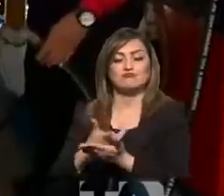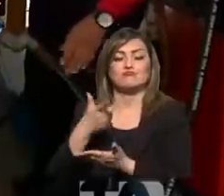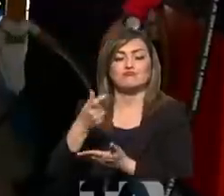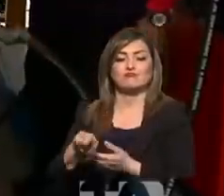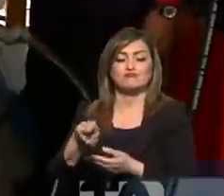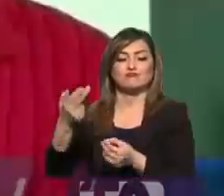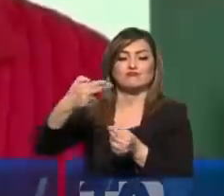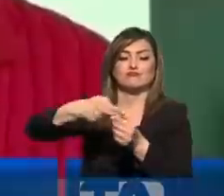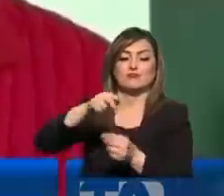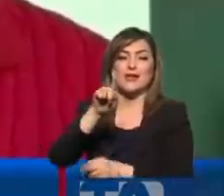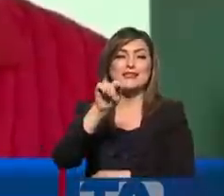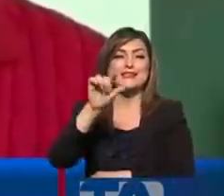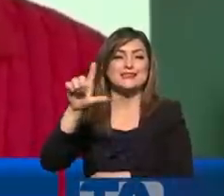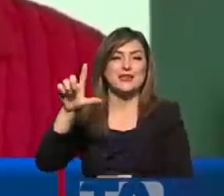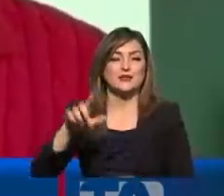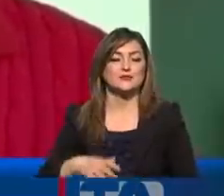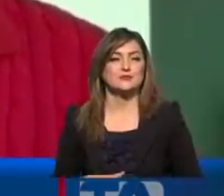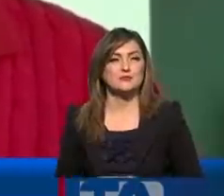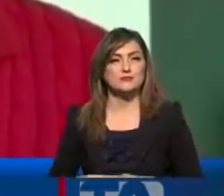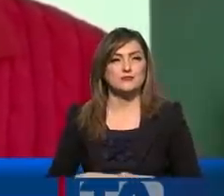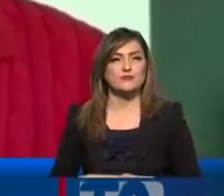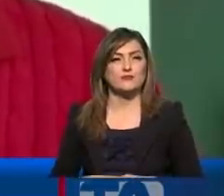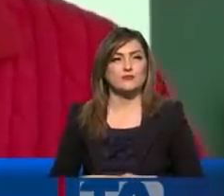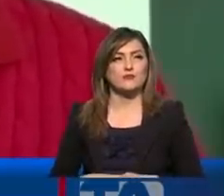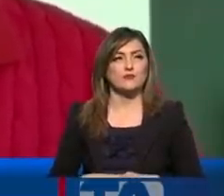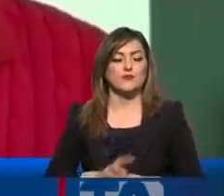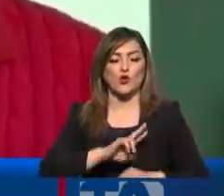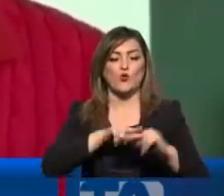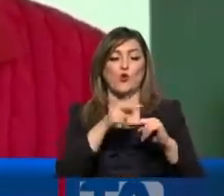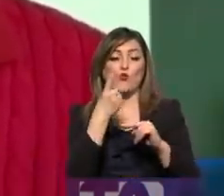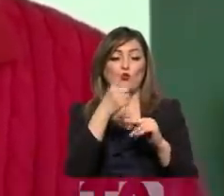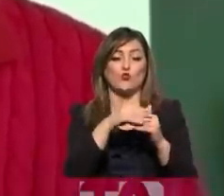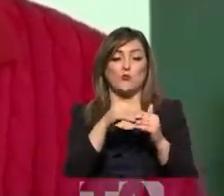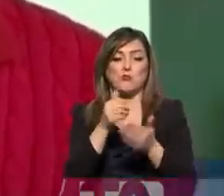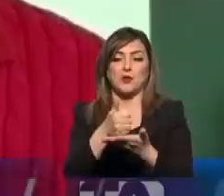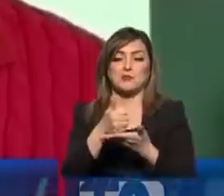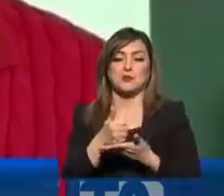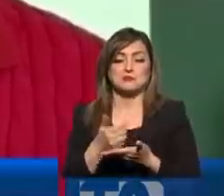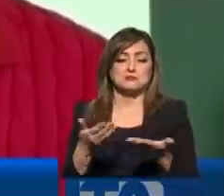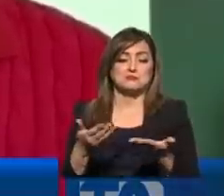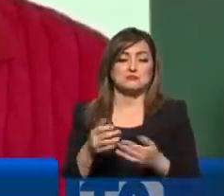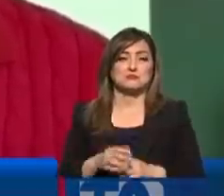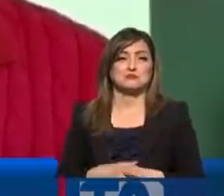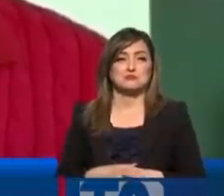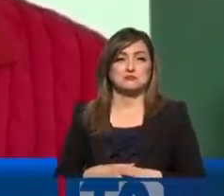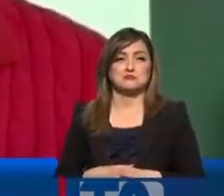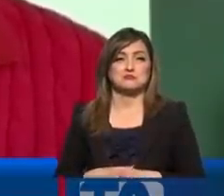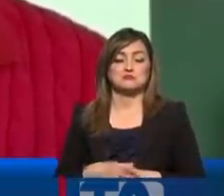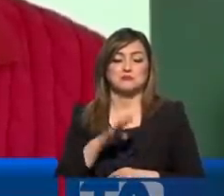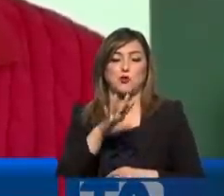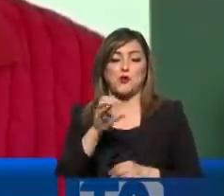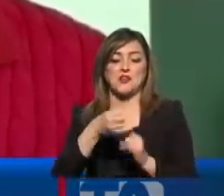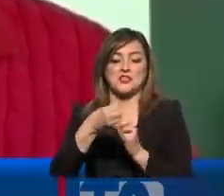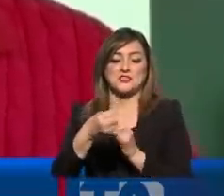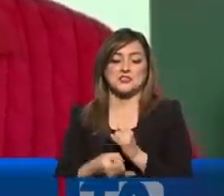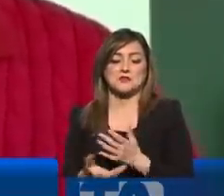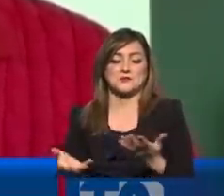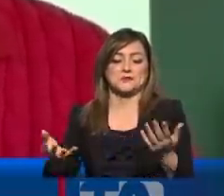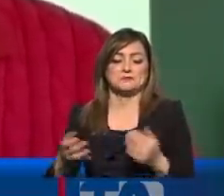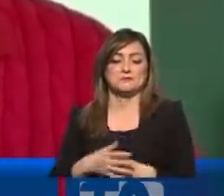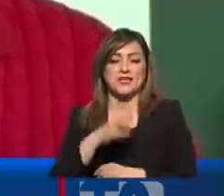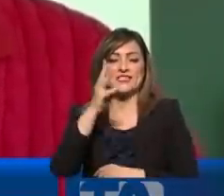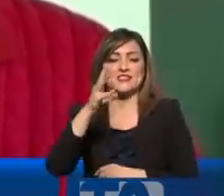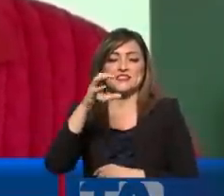gasolinas y diésel. De cada dólar de incremento de precio solo nos beneficiamos neto en 40 centavos.